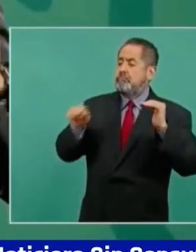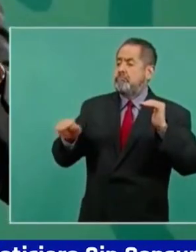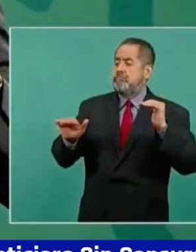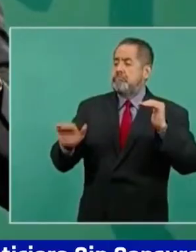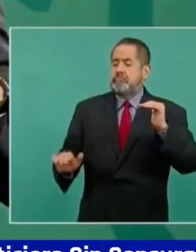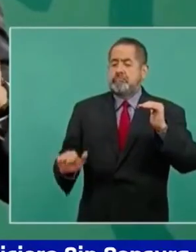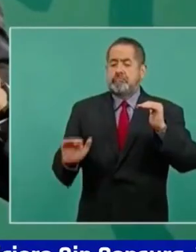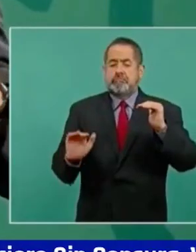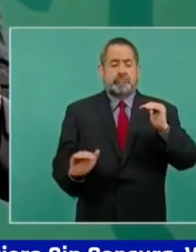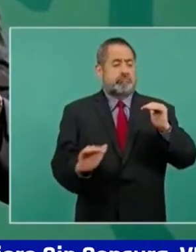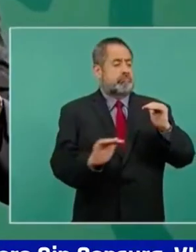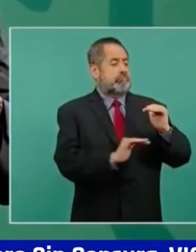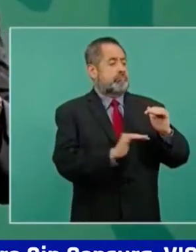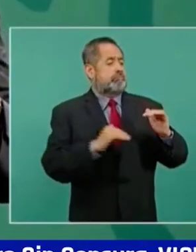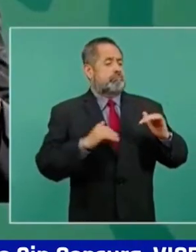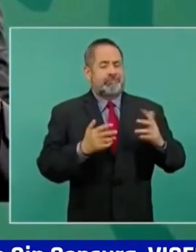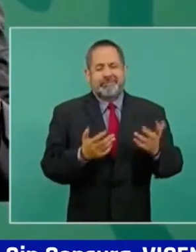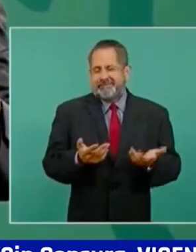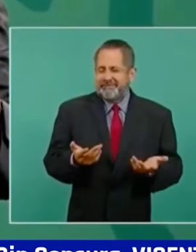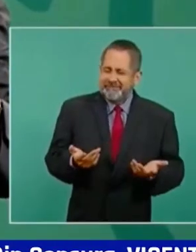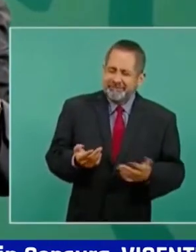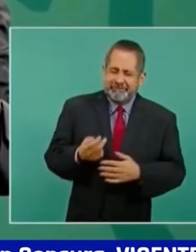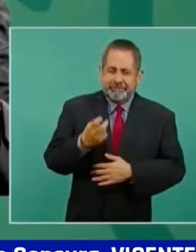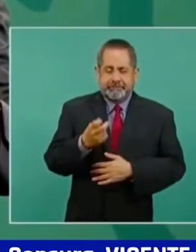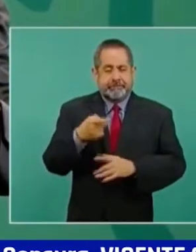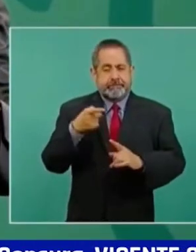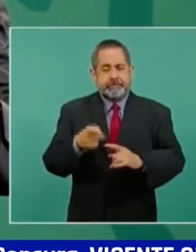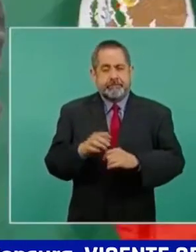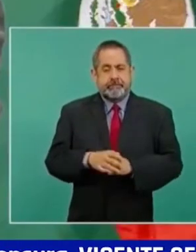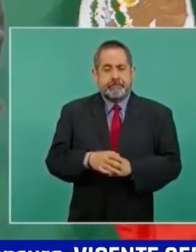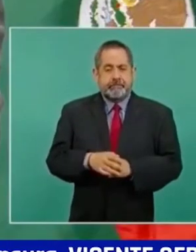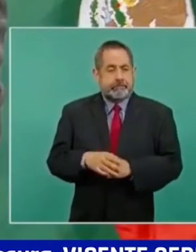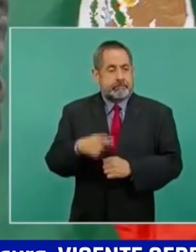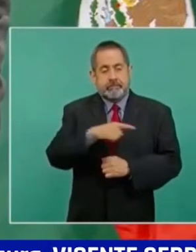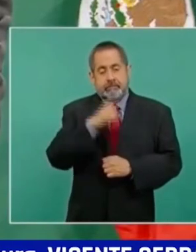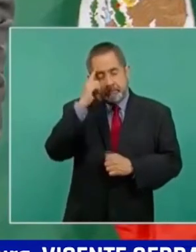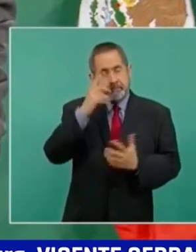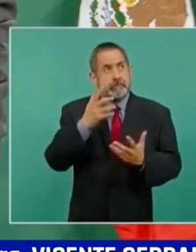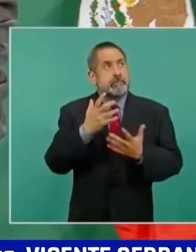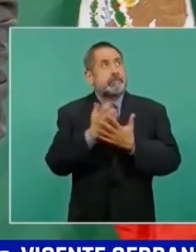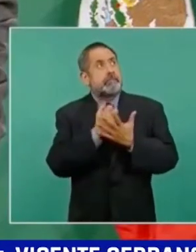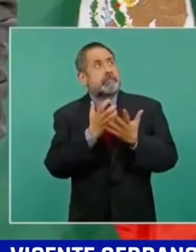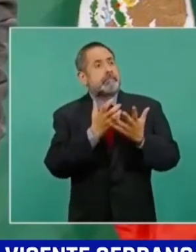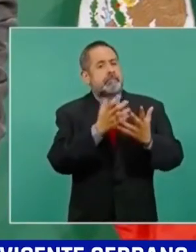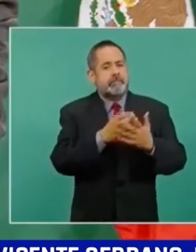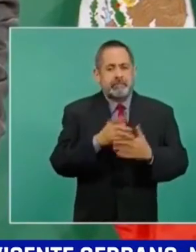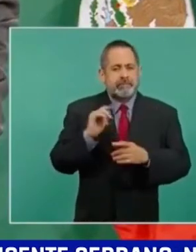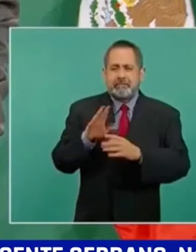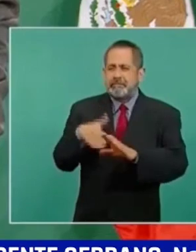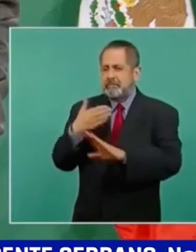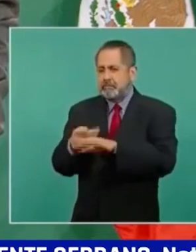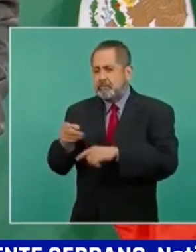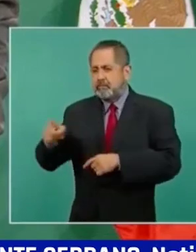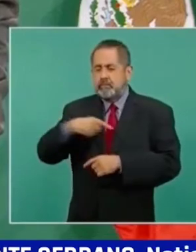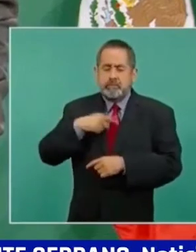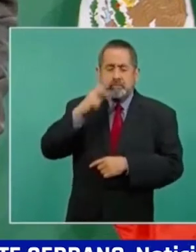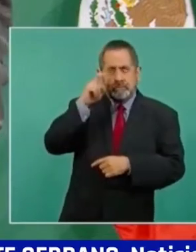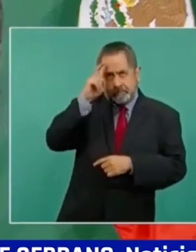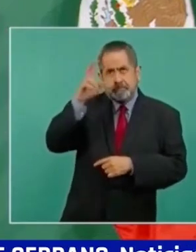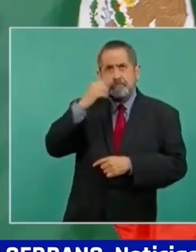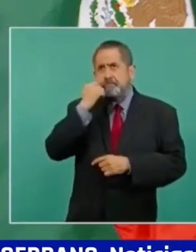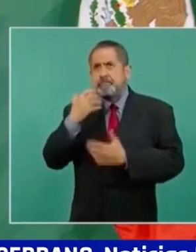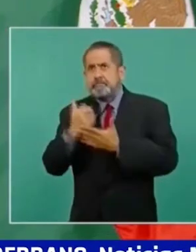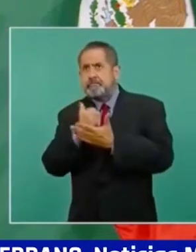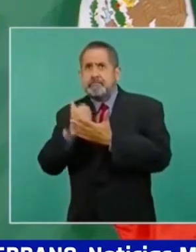A eso me refiero cuando hablo de aspiracionismo. No es para ofender a nadie.